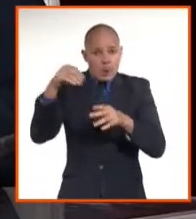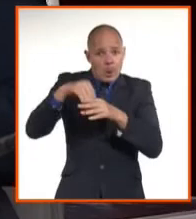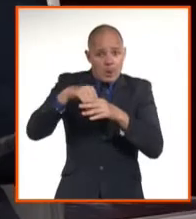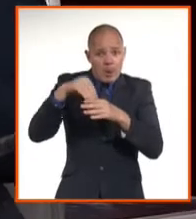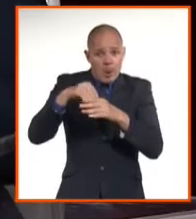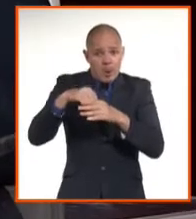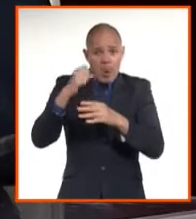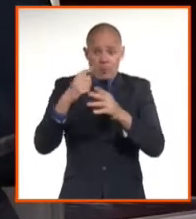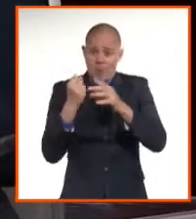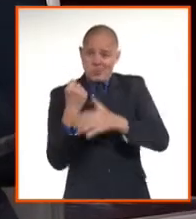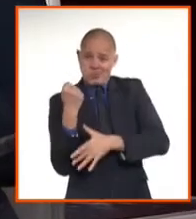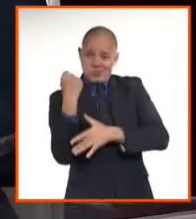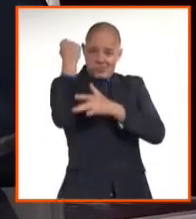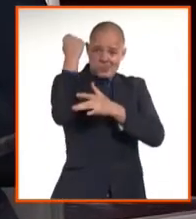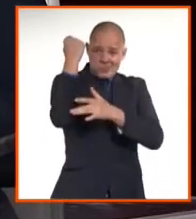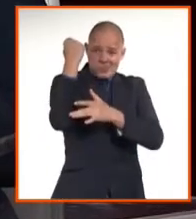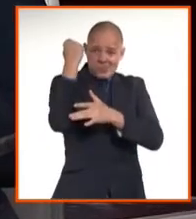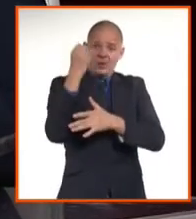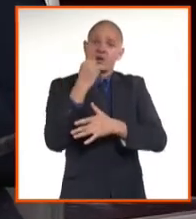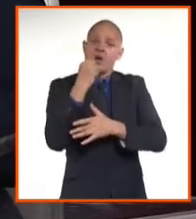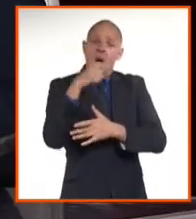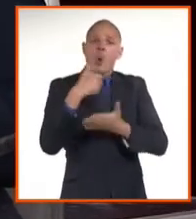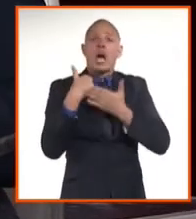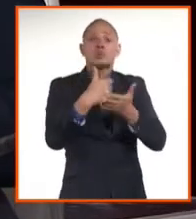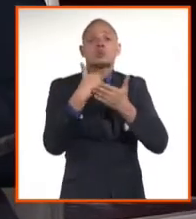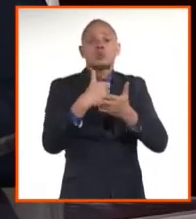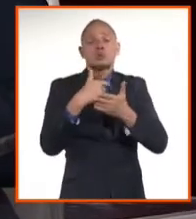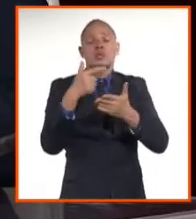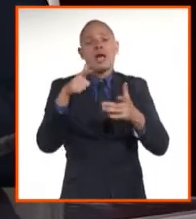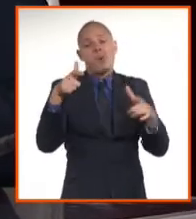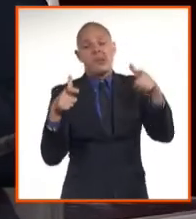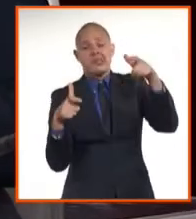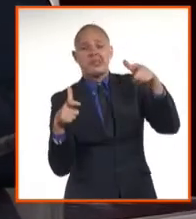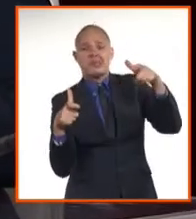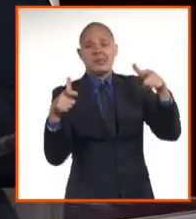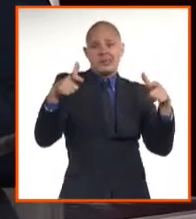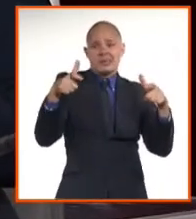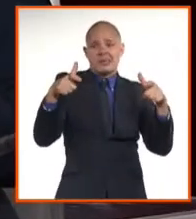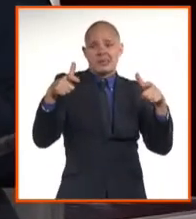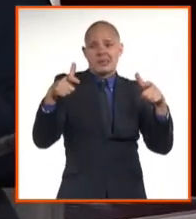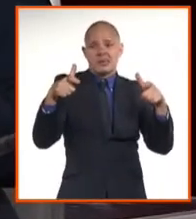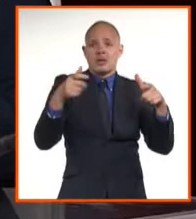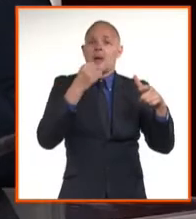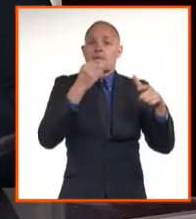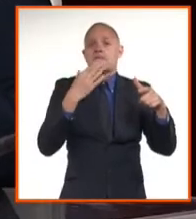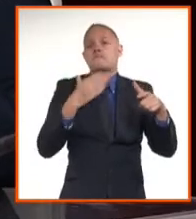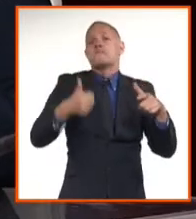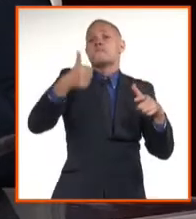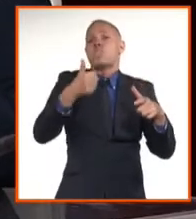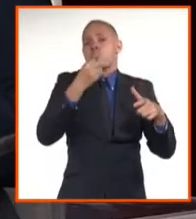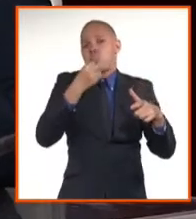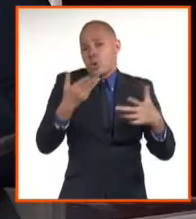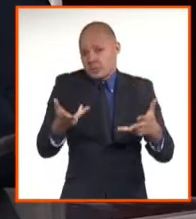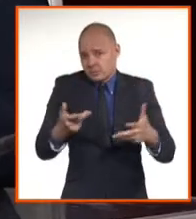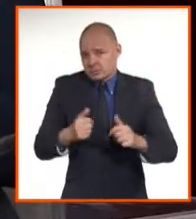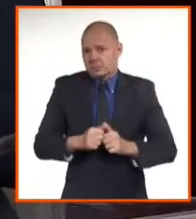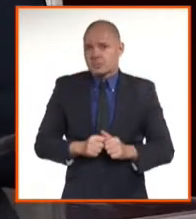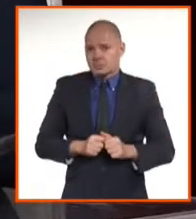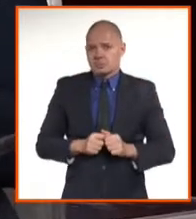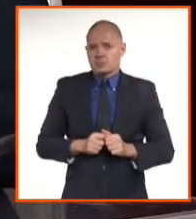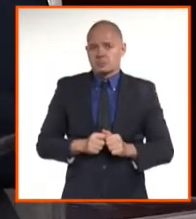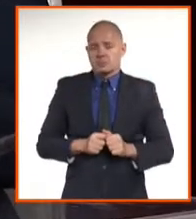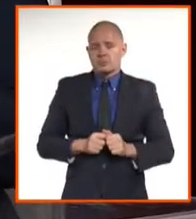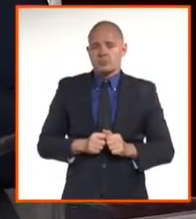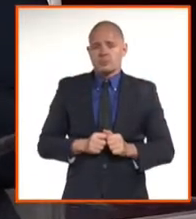de movimiento, que el daño sea peor y bueno, pueda provocar algún otro daño o